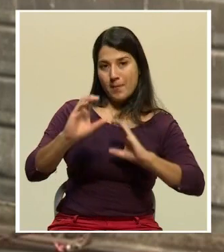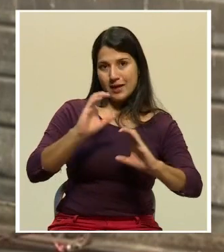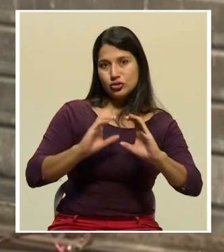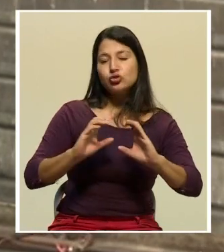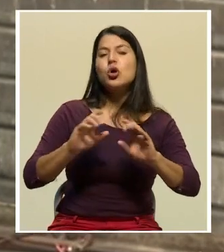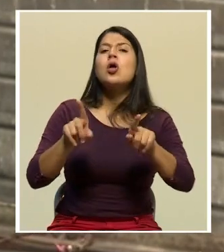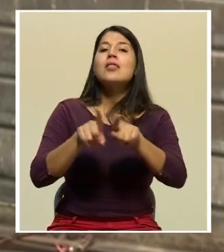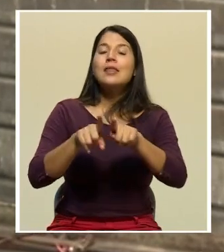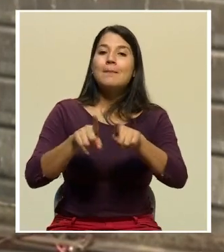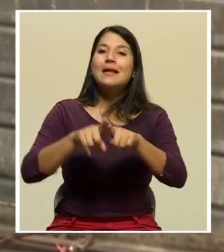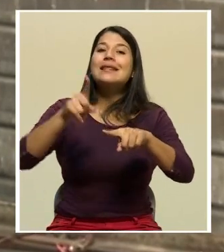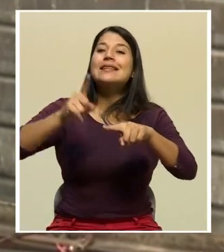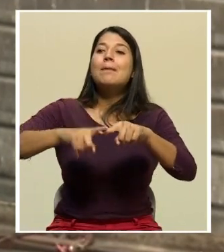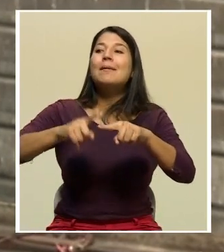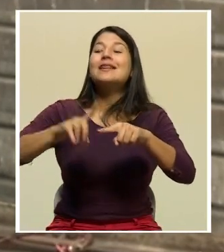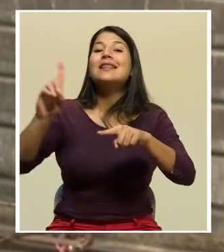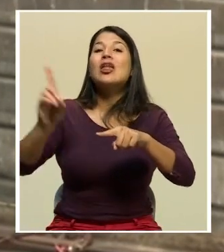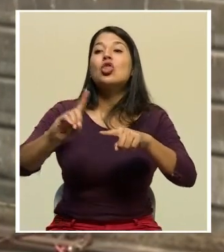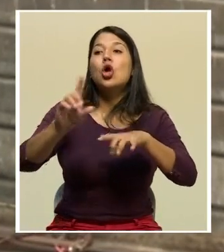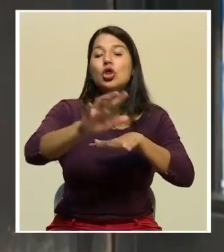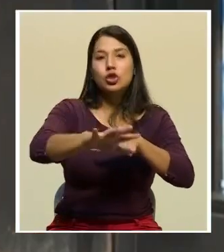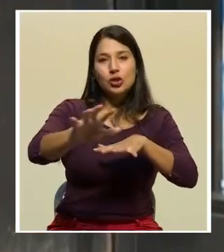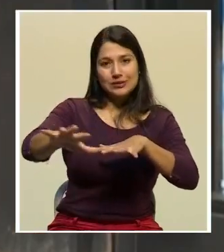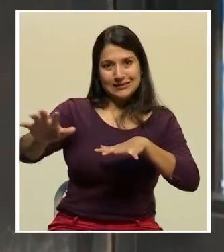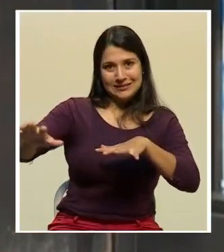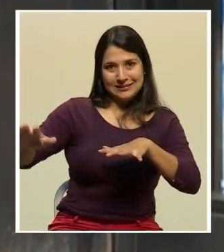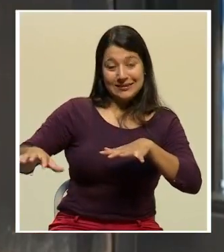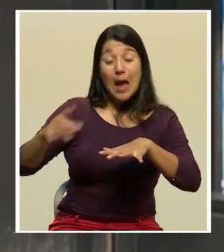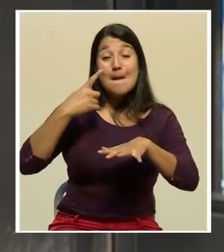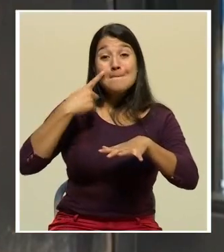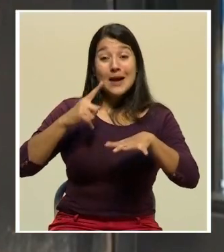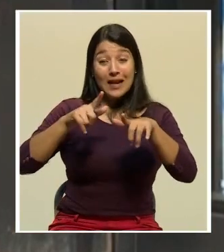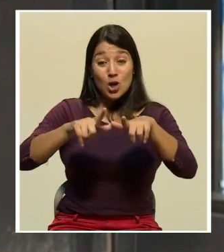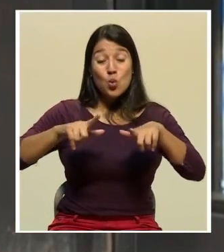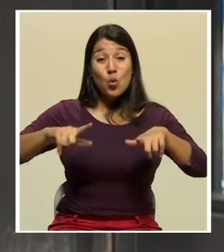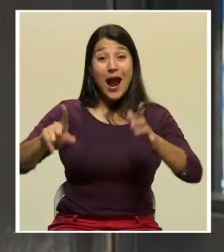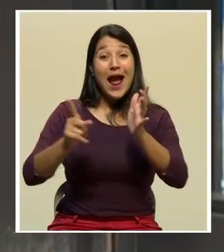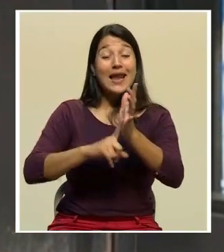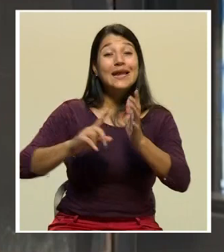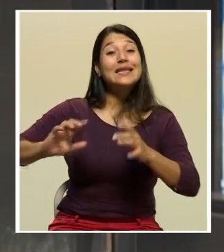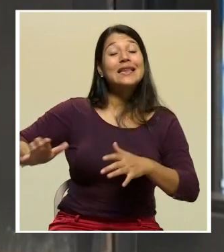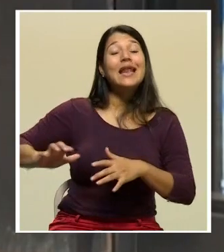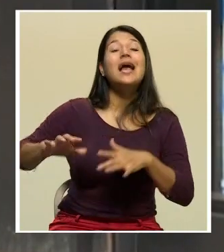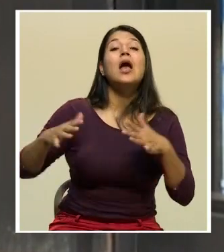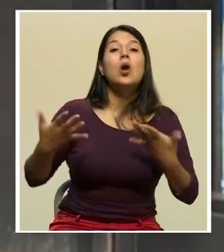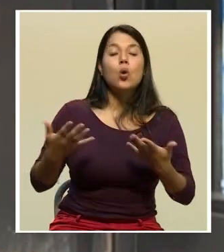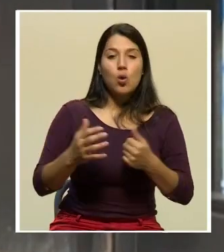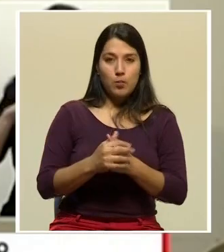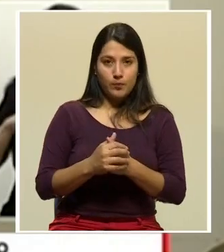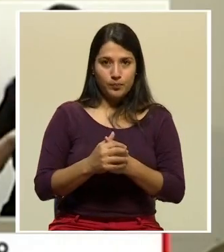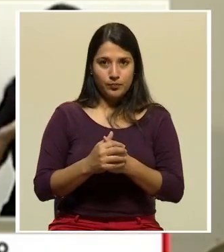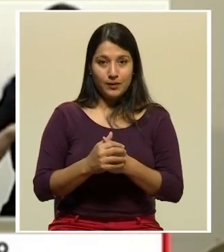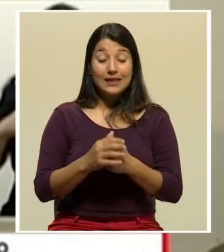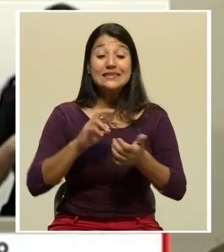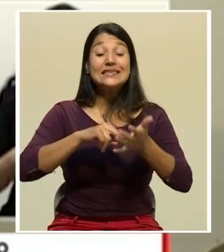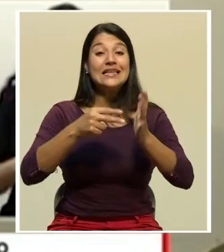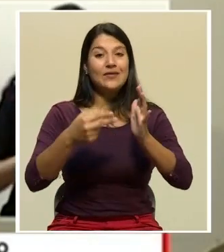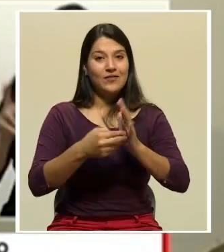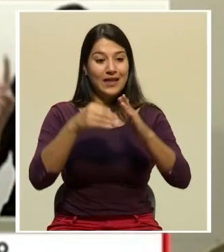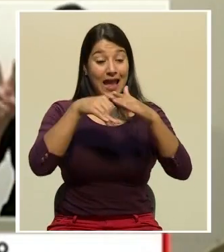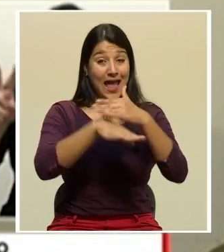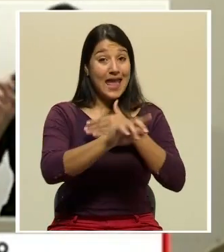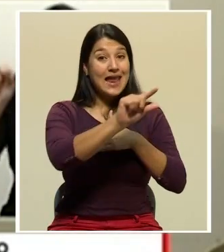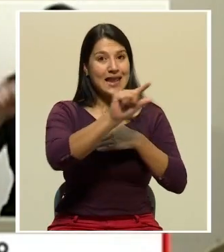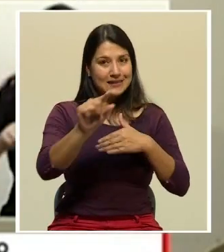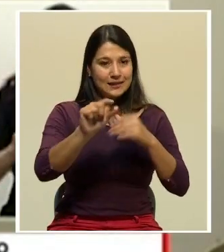zona en la que se encuentren. Para las zonas en alerta naranja, estas son las siguientes. Es decir, entre semana podrán funcionar